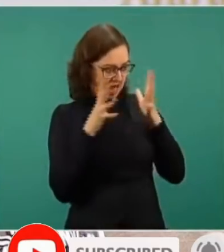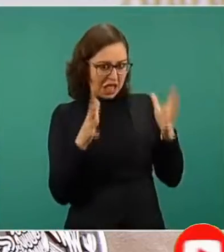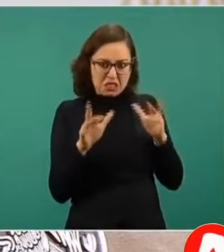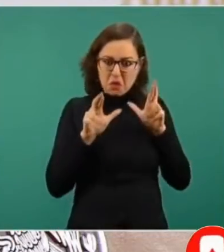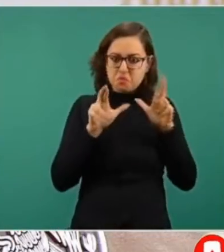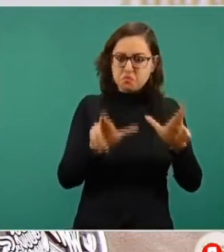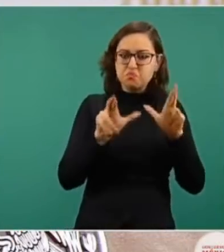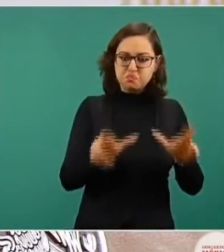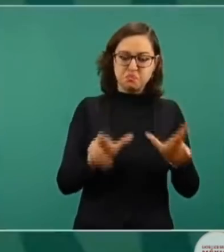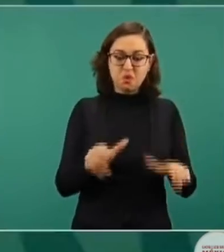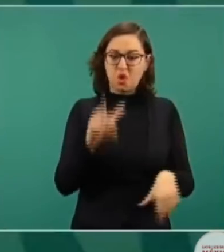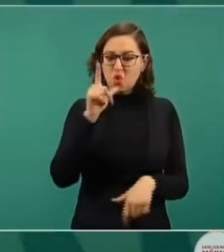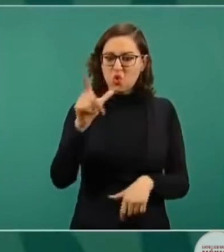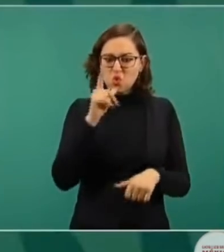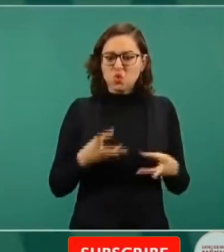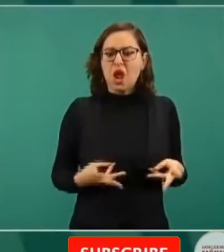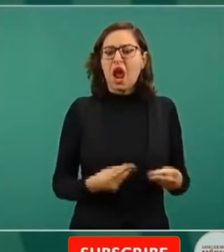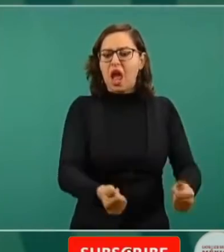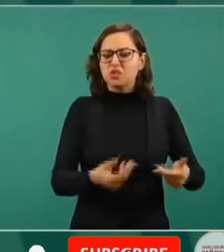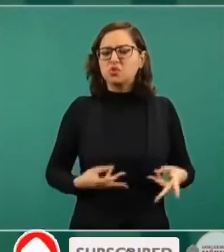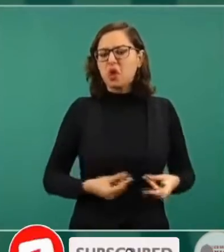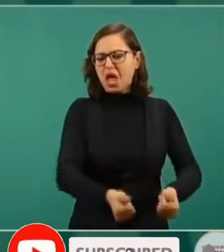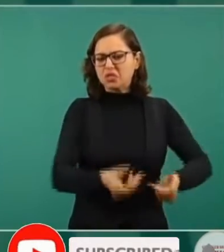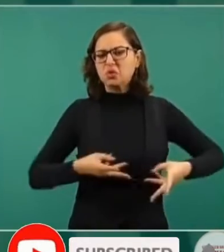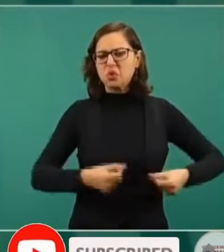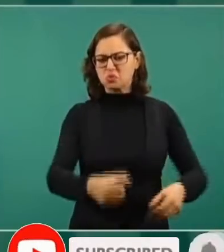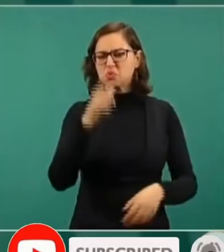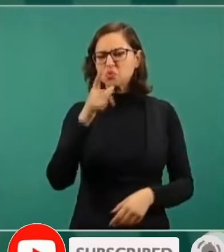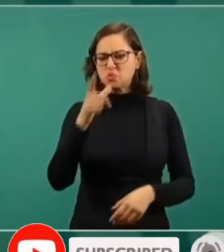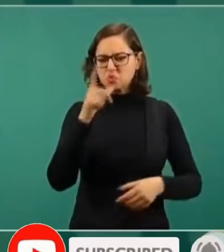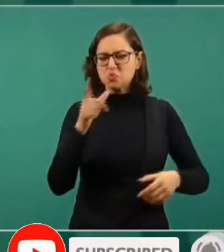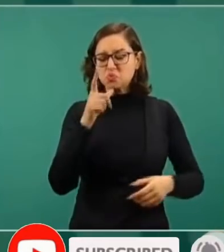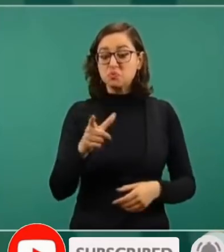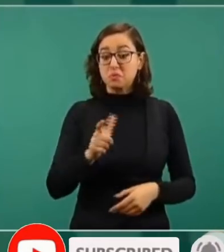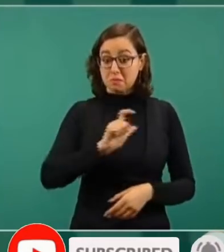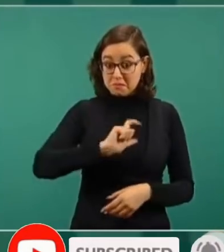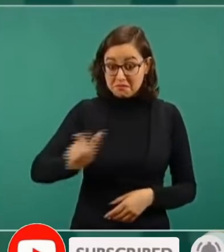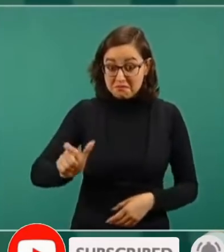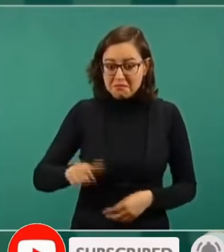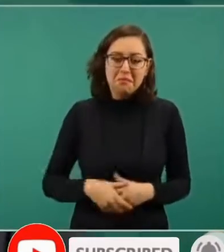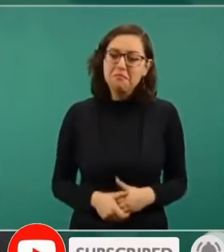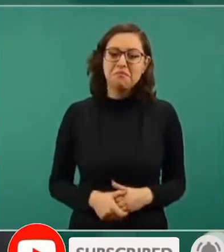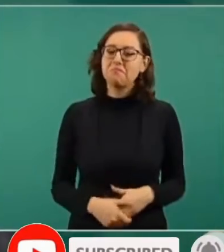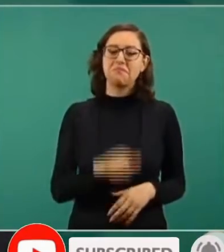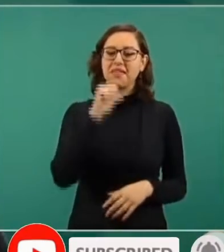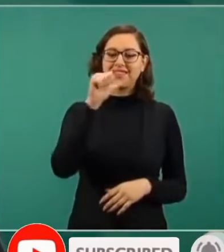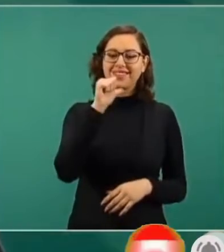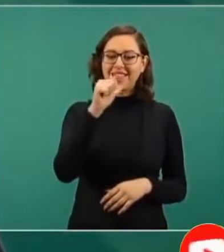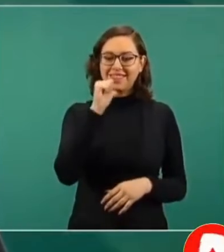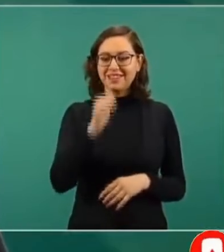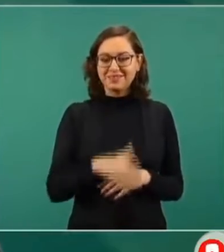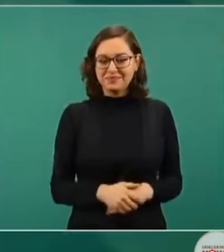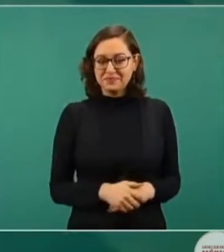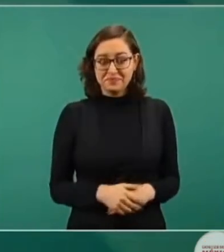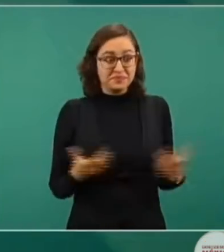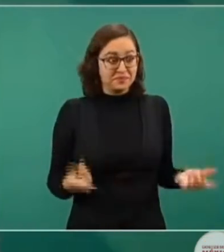este país, ¿verdad?, se acomodan en este mecanismo y no pagan la red. Y como son grandes consumidores,